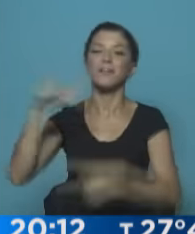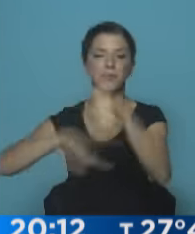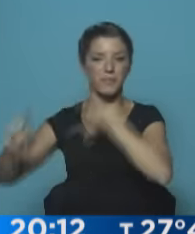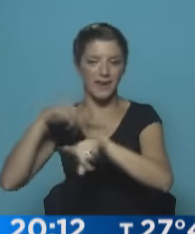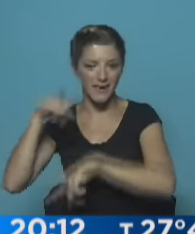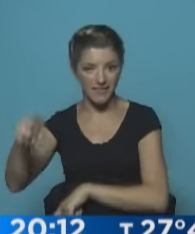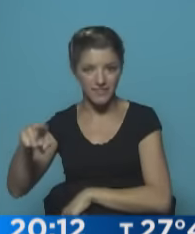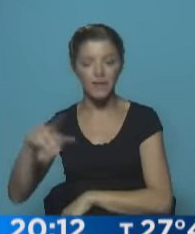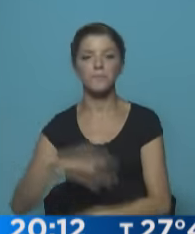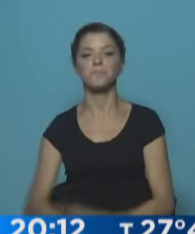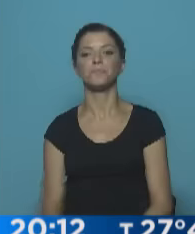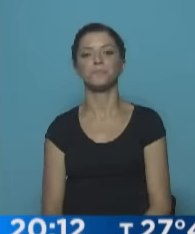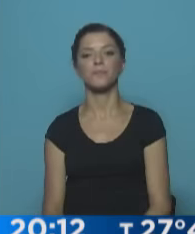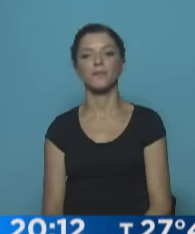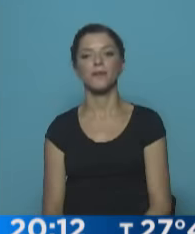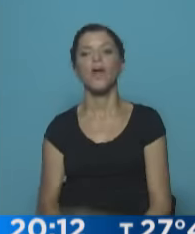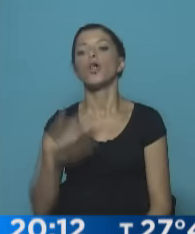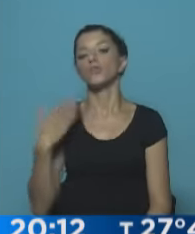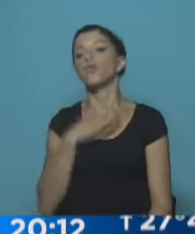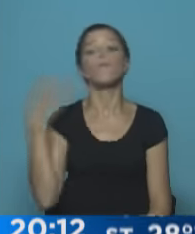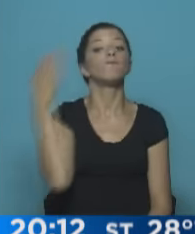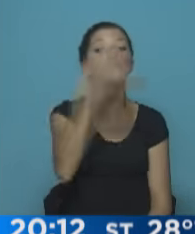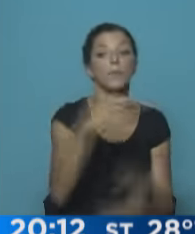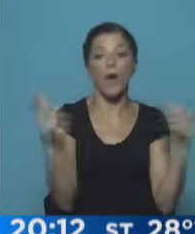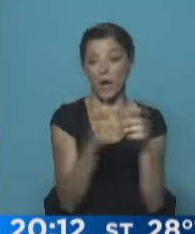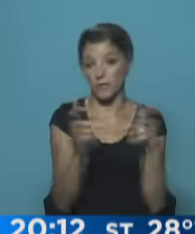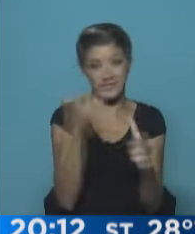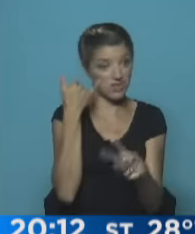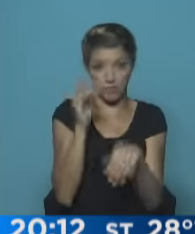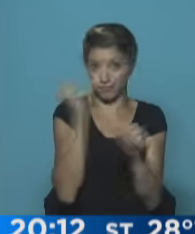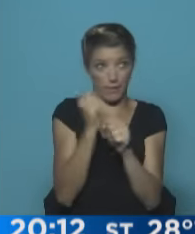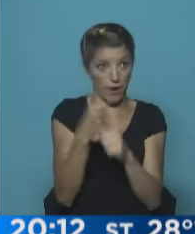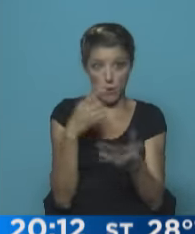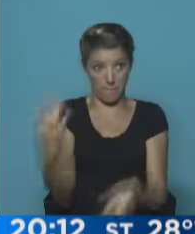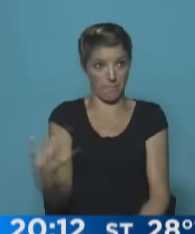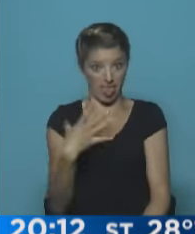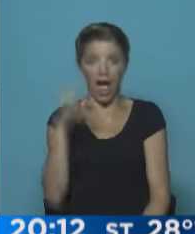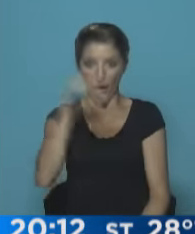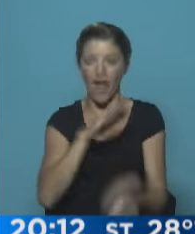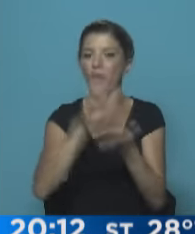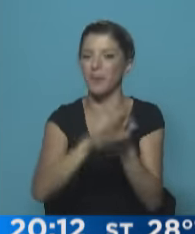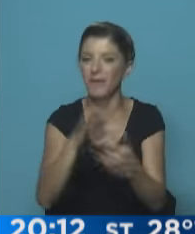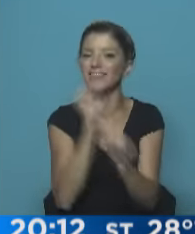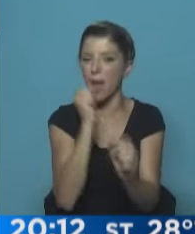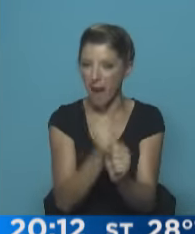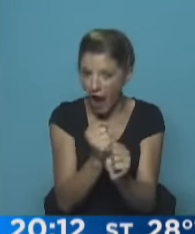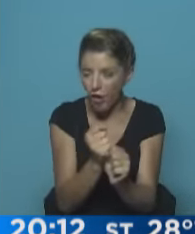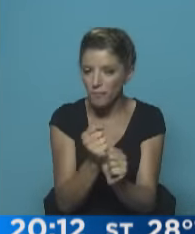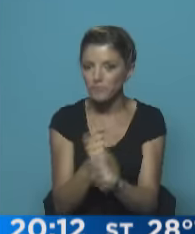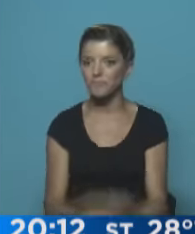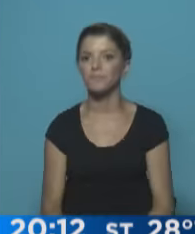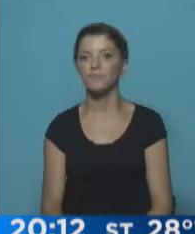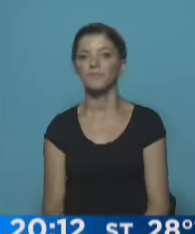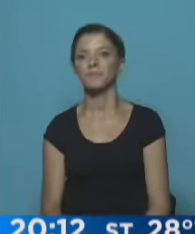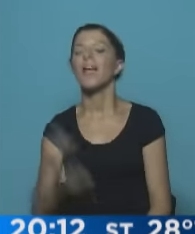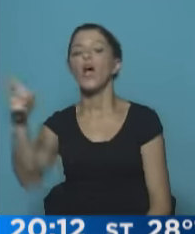fapa entramos a una reunión básicamente despedidos Hoy estamos reincorporados como lo dijeron